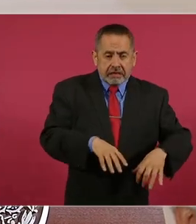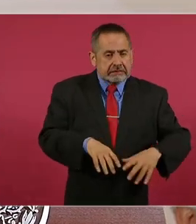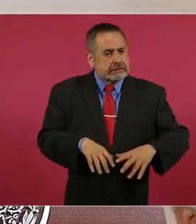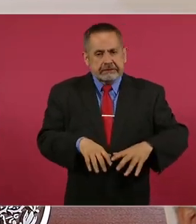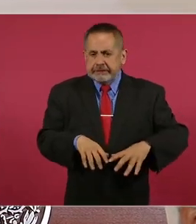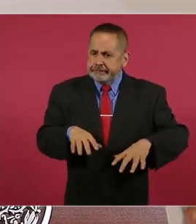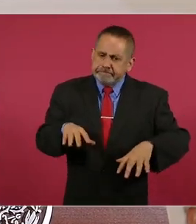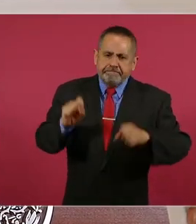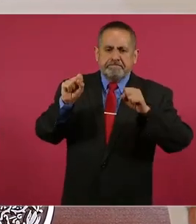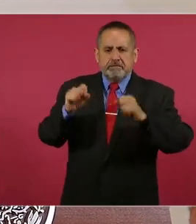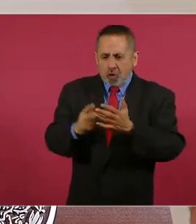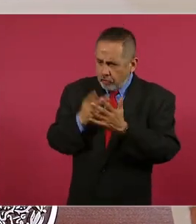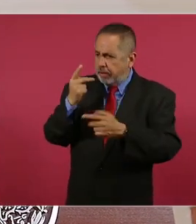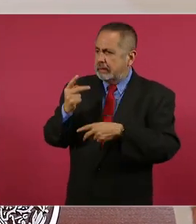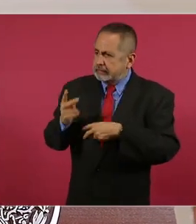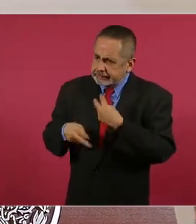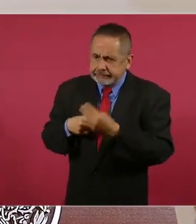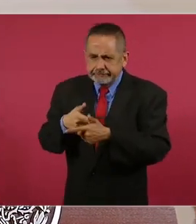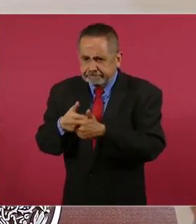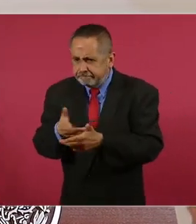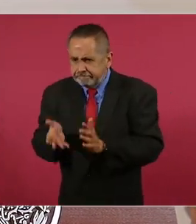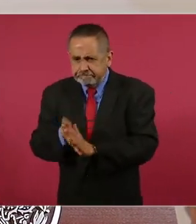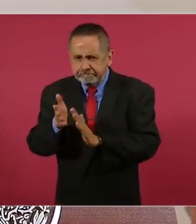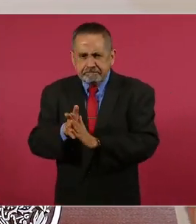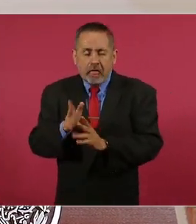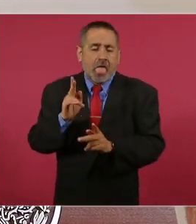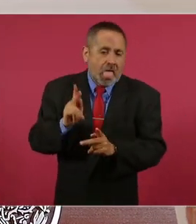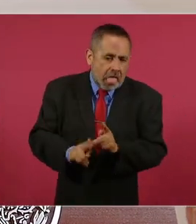ahora procurando que no suceda,